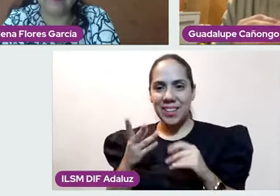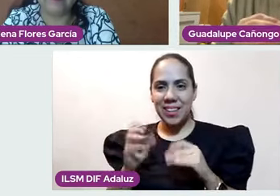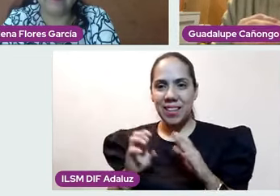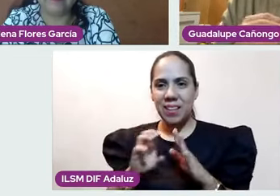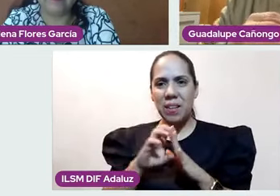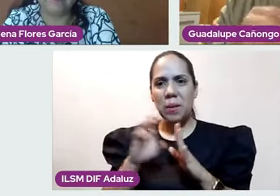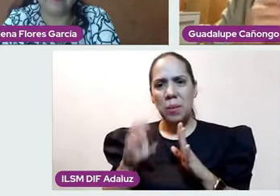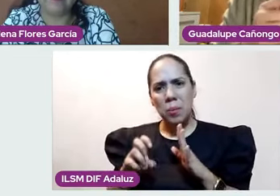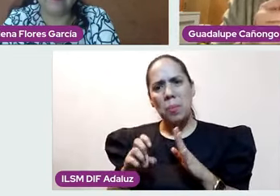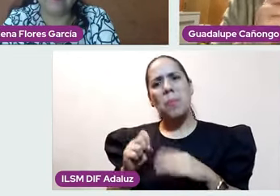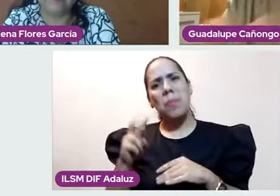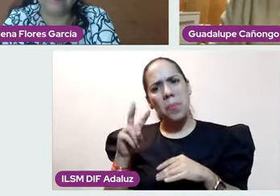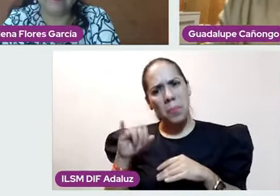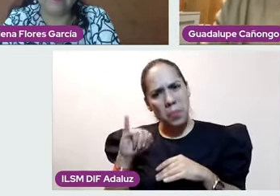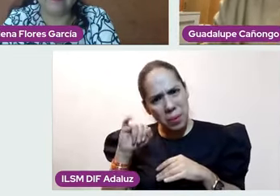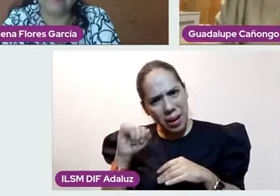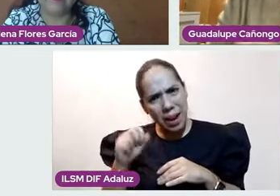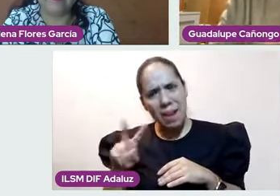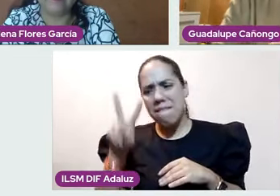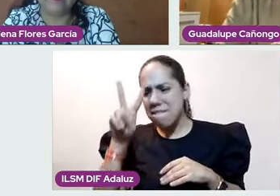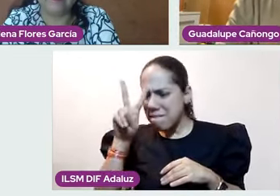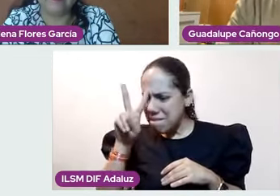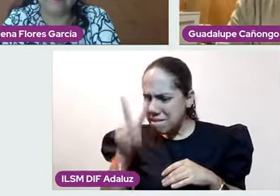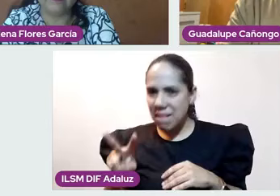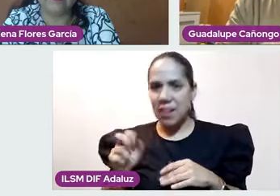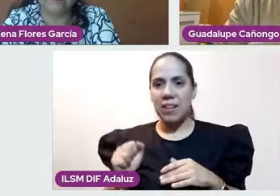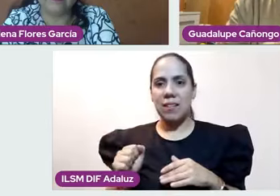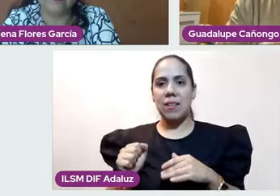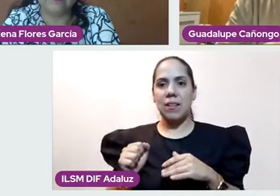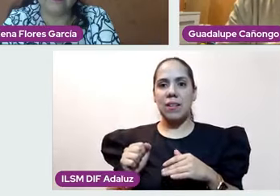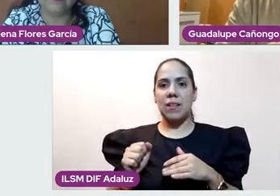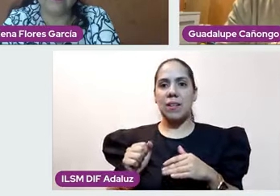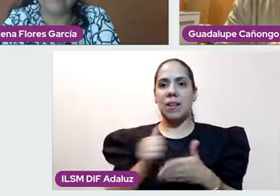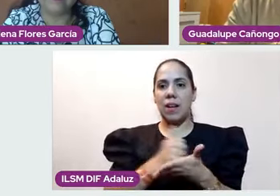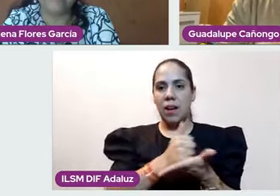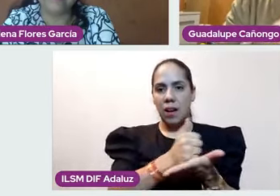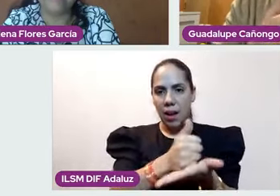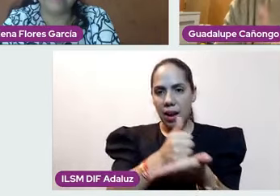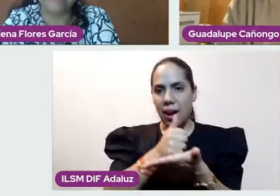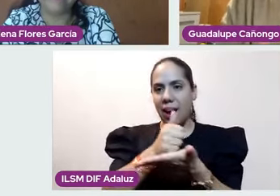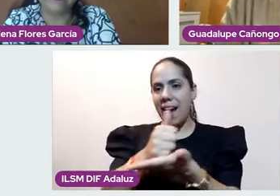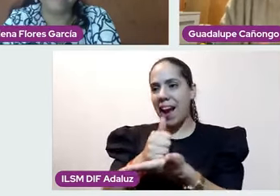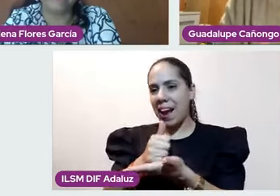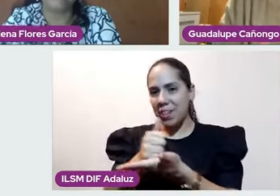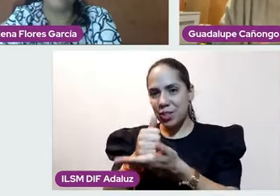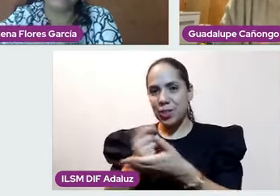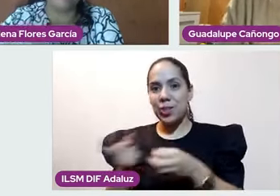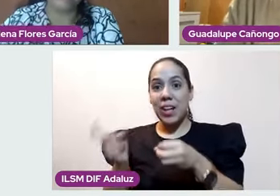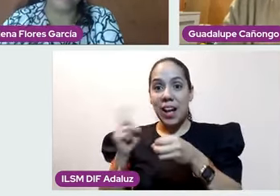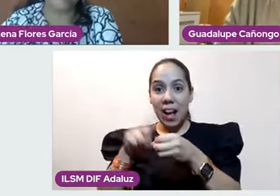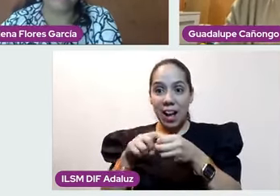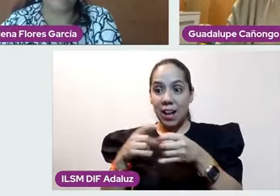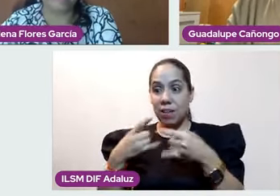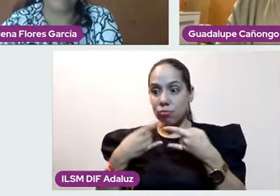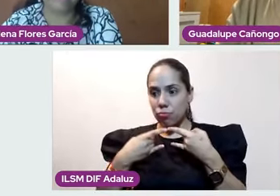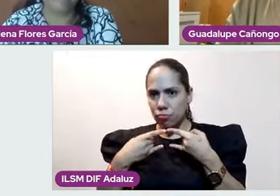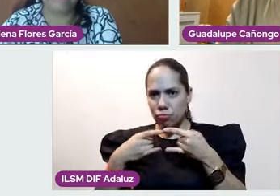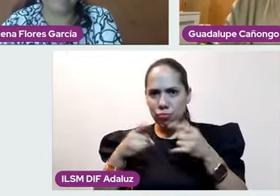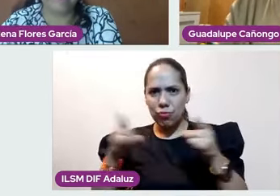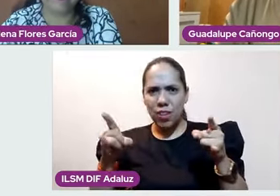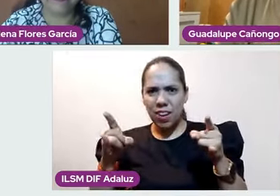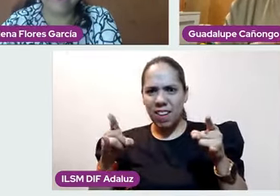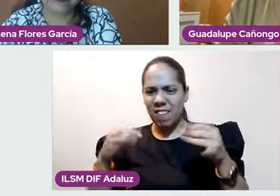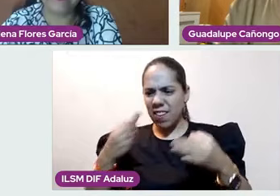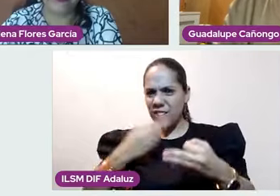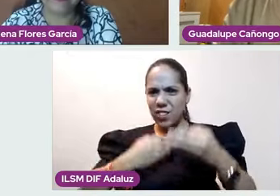estas estrategias, con todo esto, que una persona tenga acceso y que se anime y que le entre a la